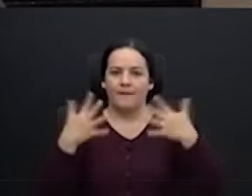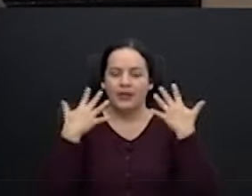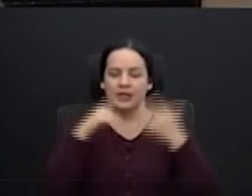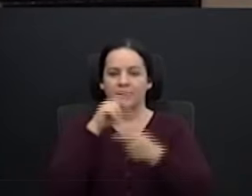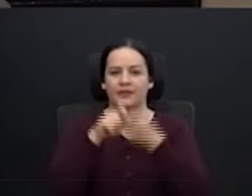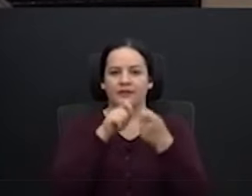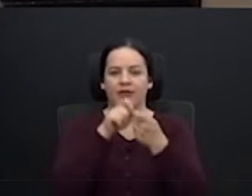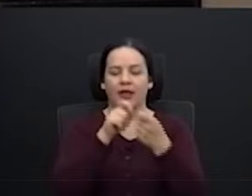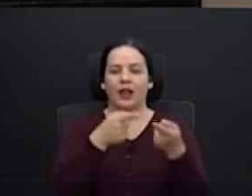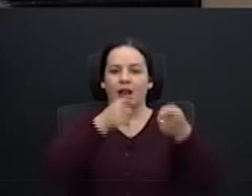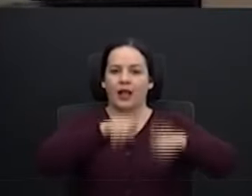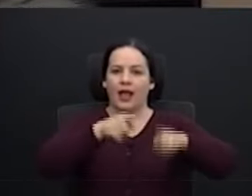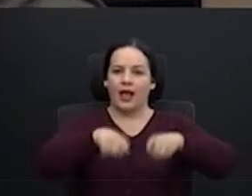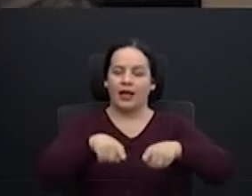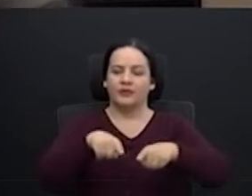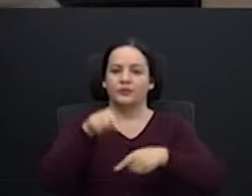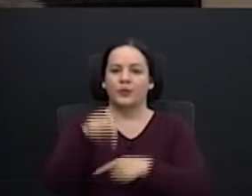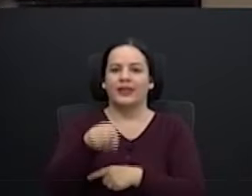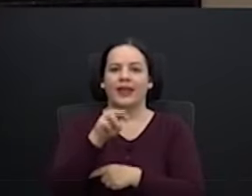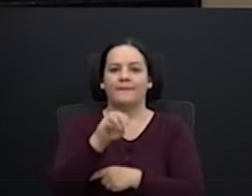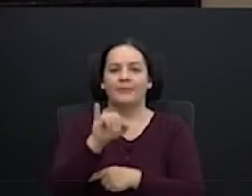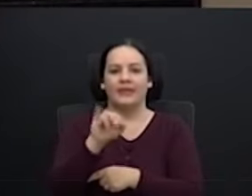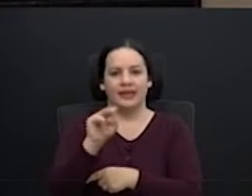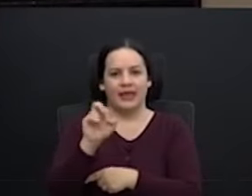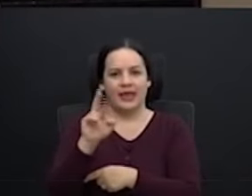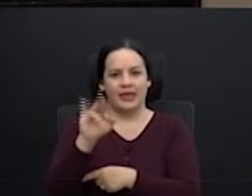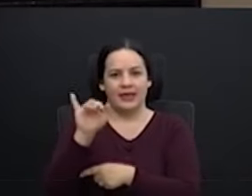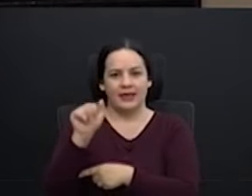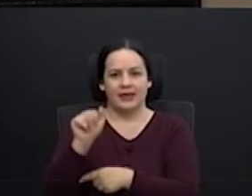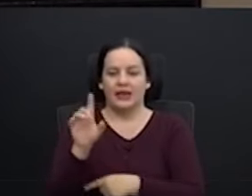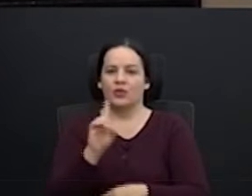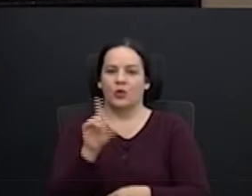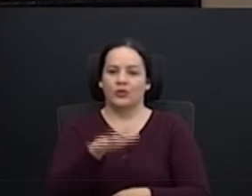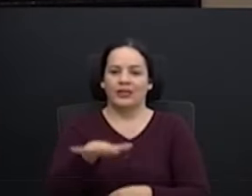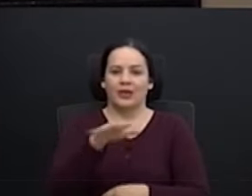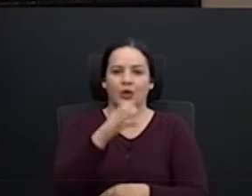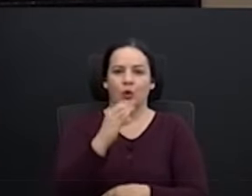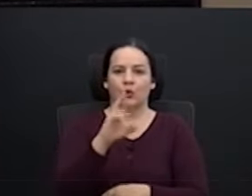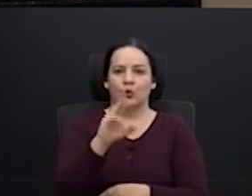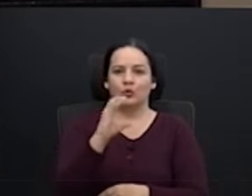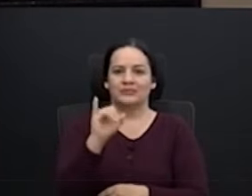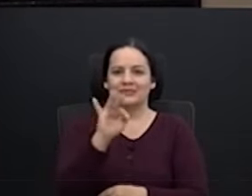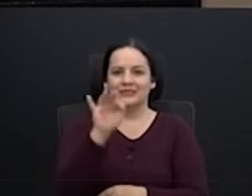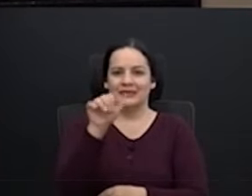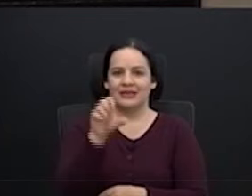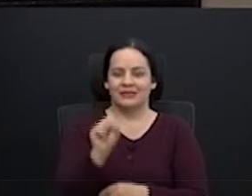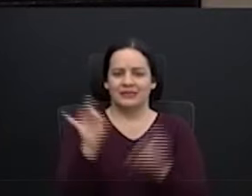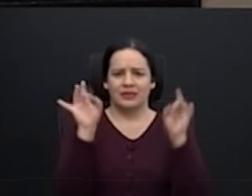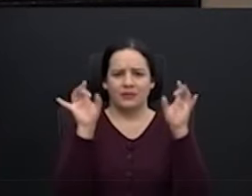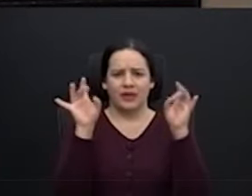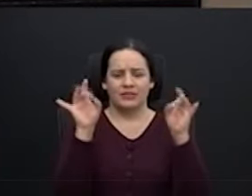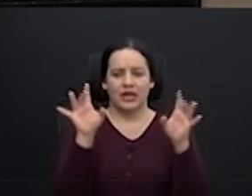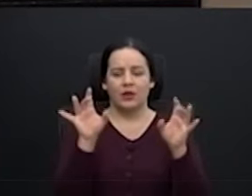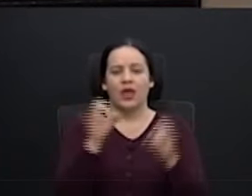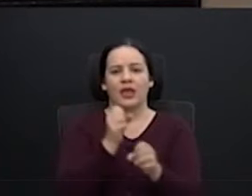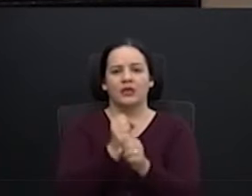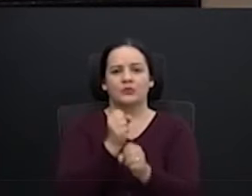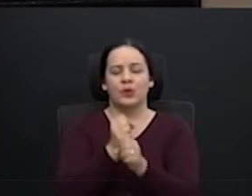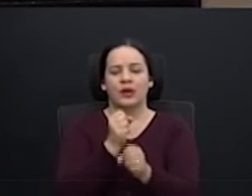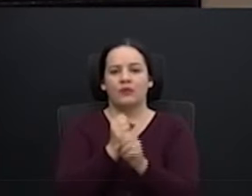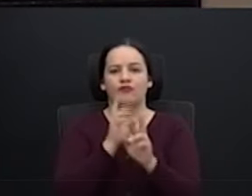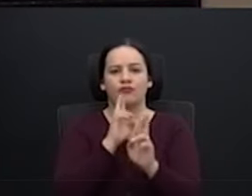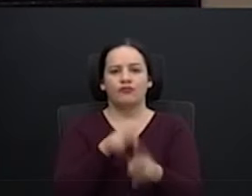el caso de la minería en Cruzitas y las devastadoras gestiones y resultados en